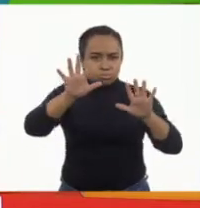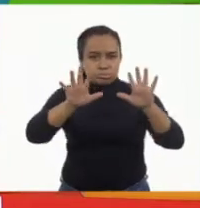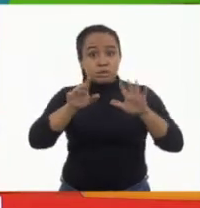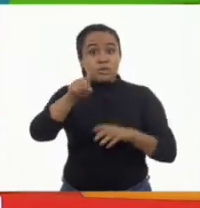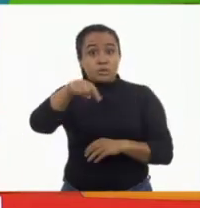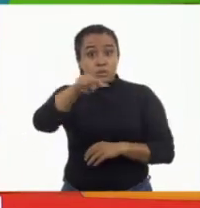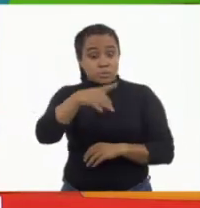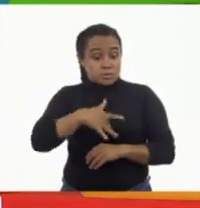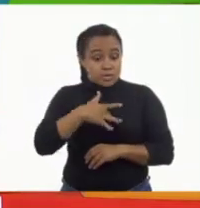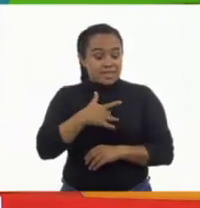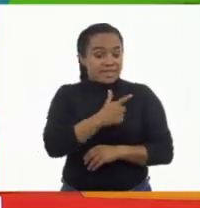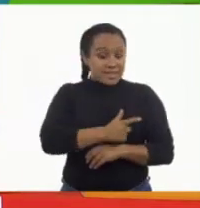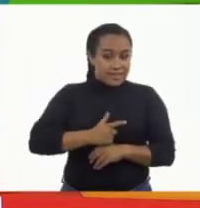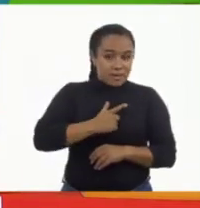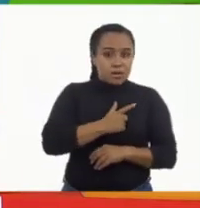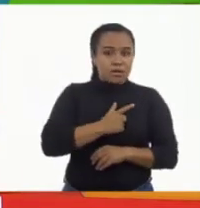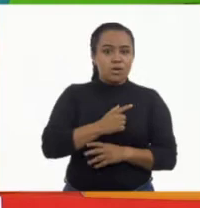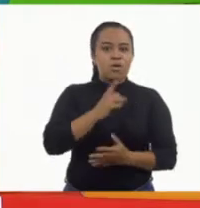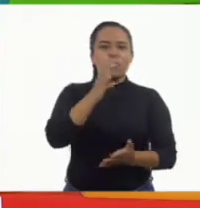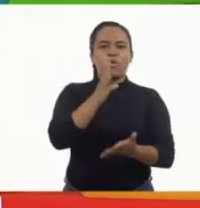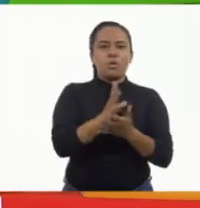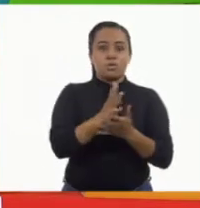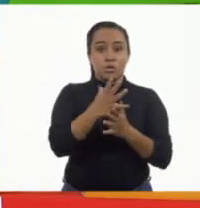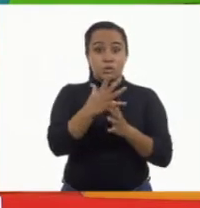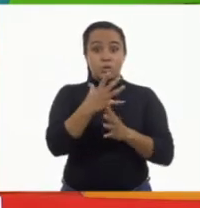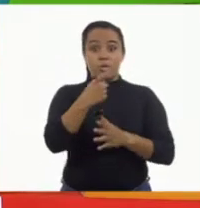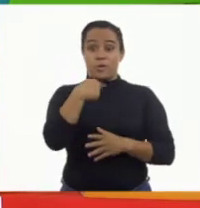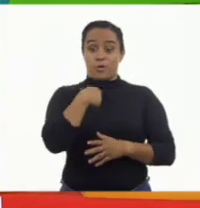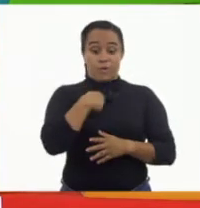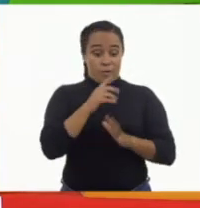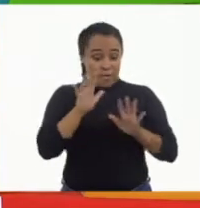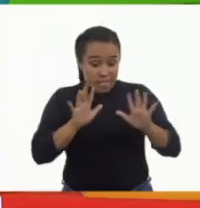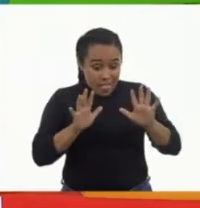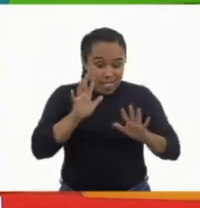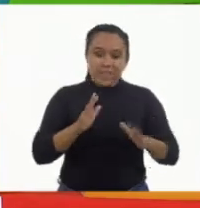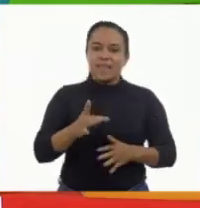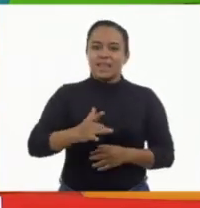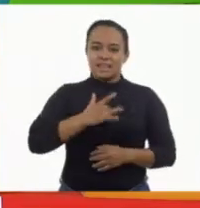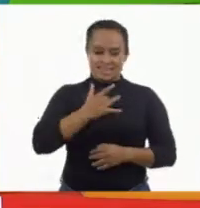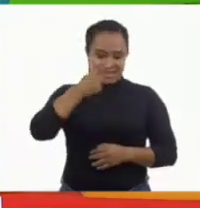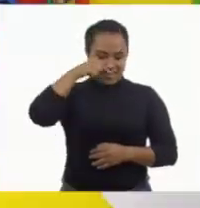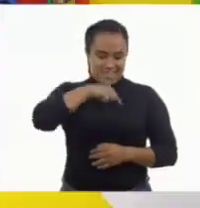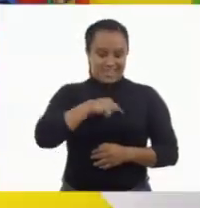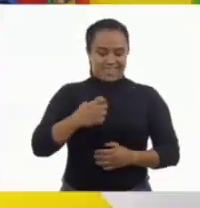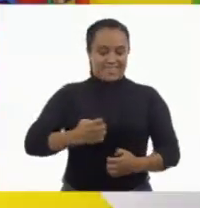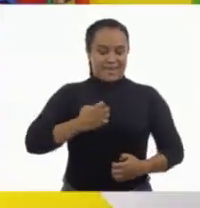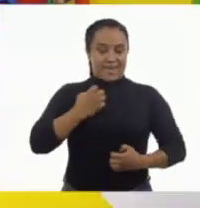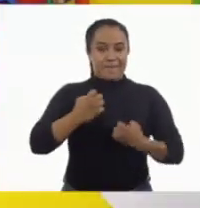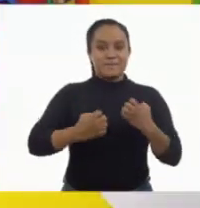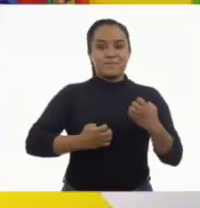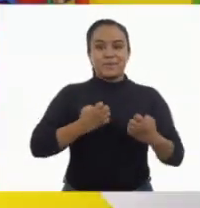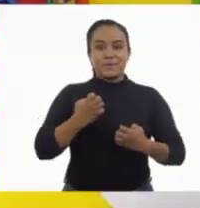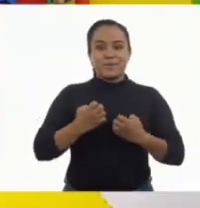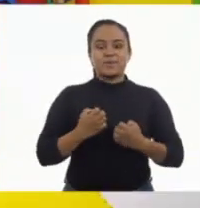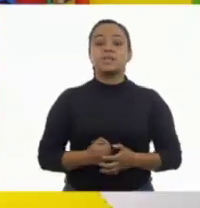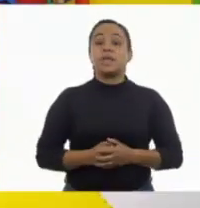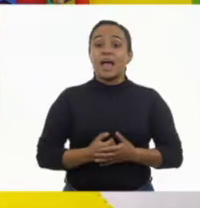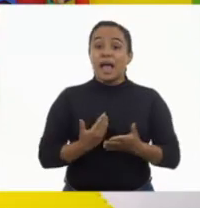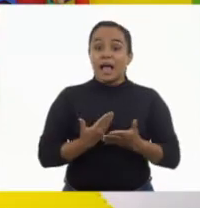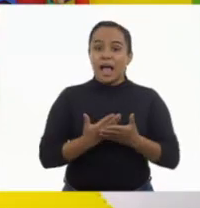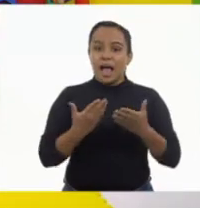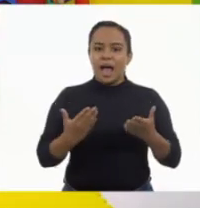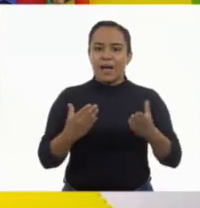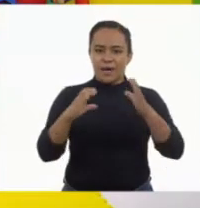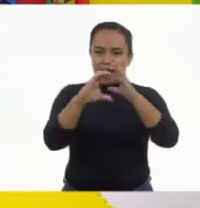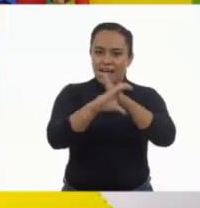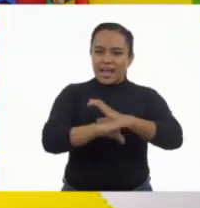nos provoca alegría. Con solo imitarlo, ¡pum!, se despierta dentro la emoción. ¿Qué les parece ahora si